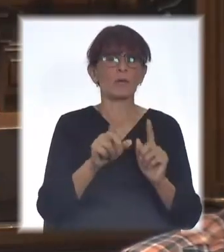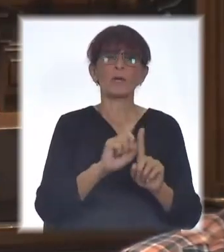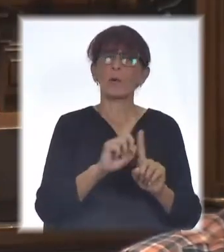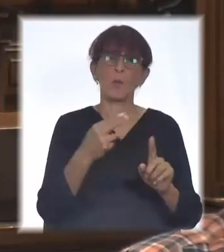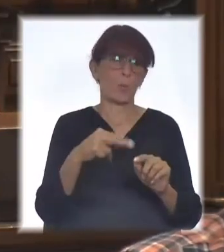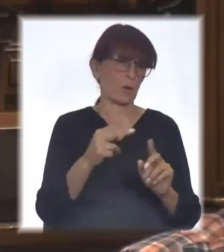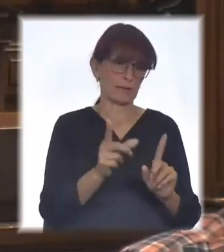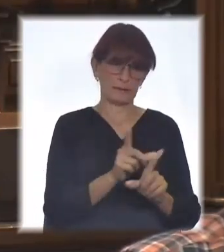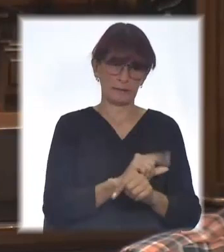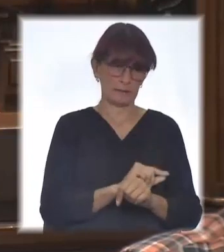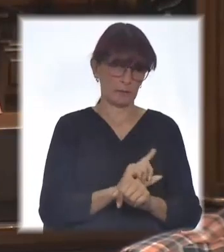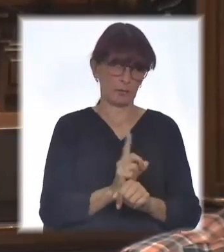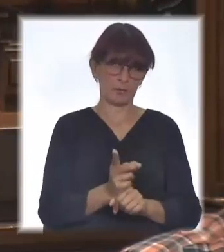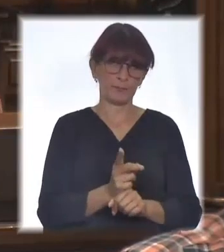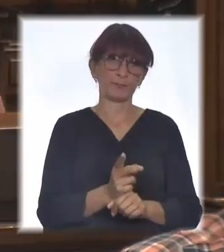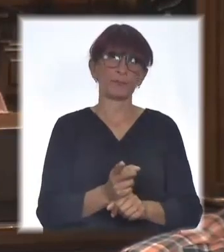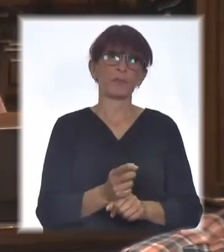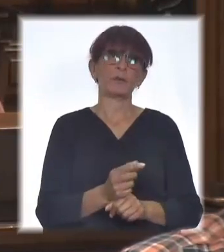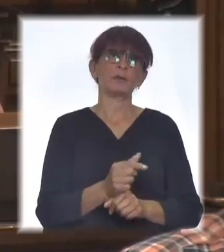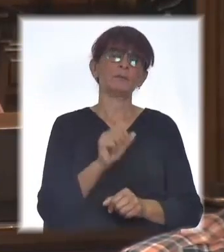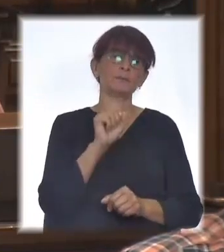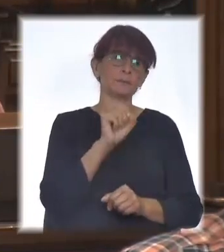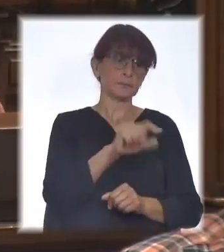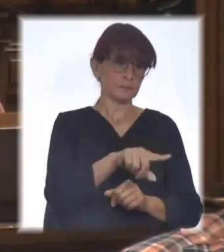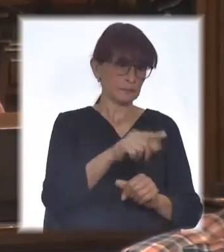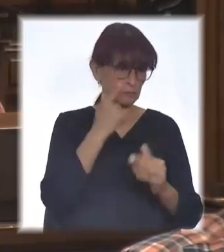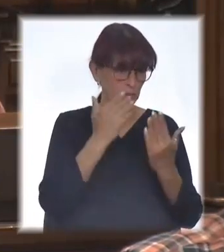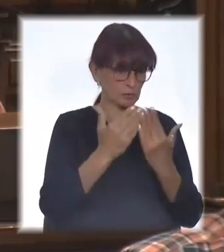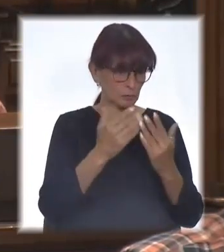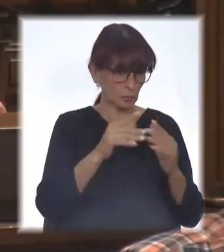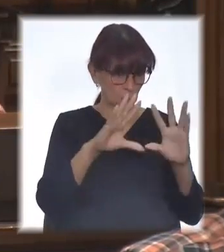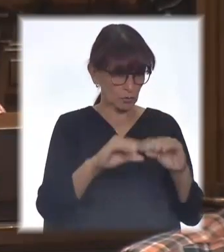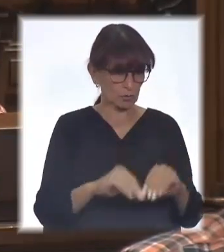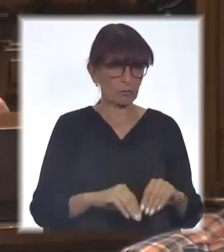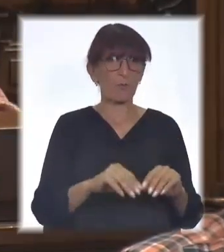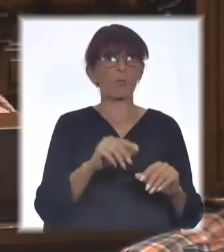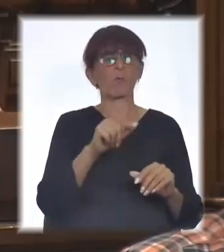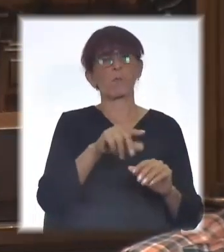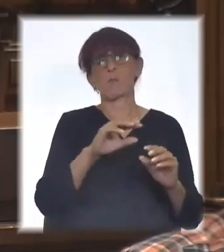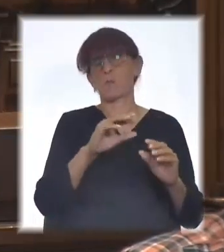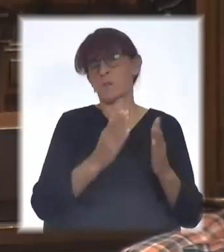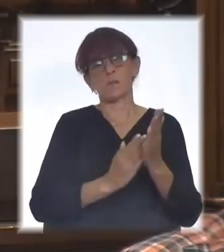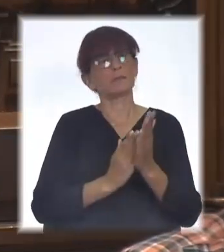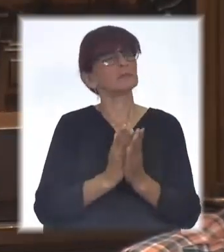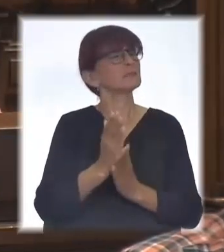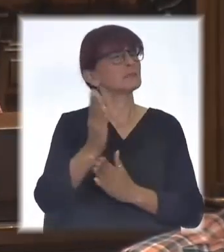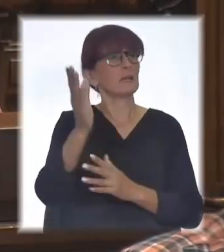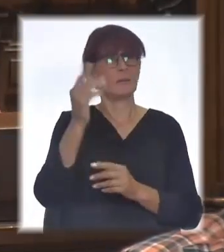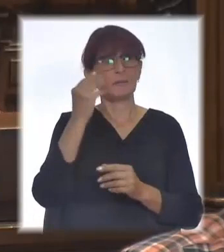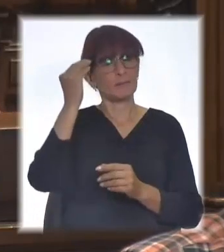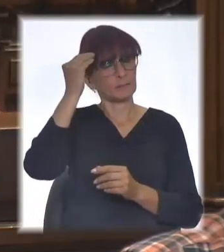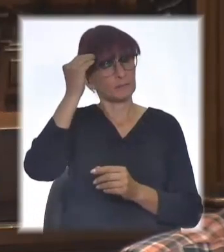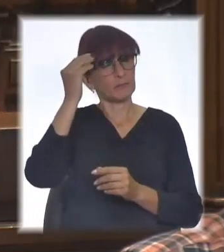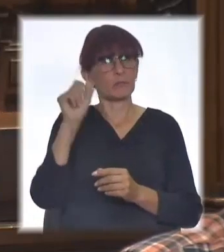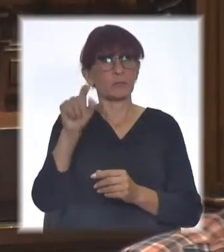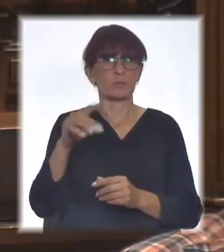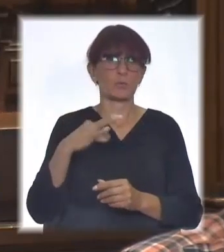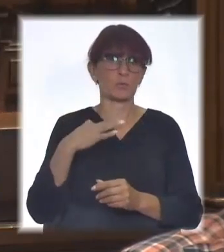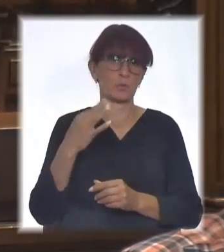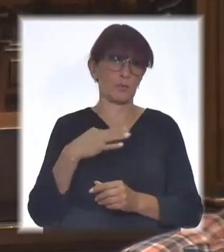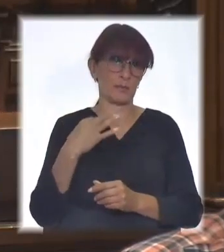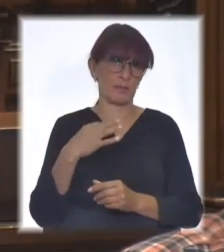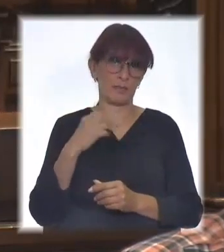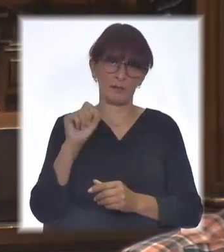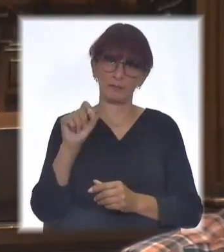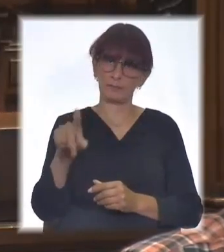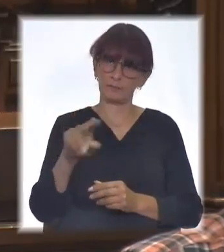terminó eso desarraigos lo van a acompañar durante toda su vida y serán tierra